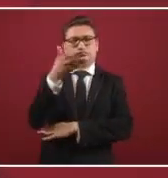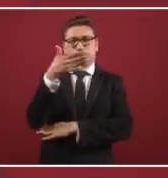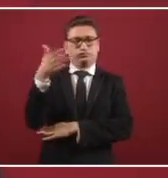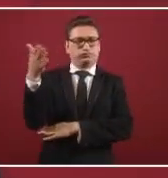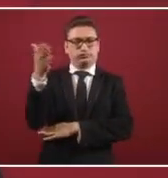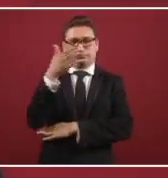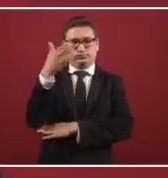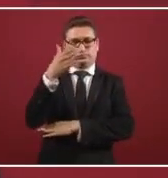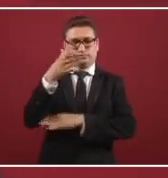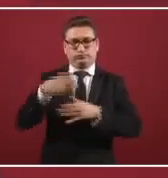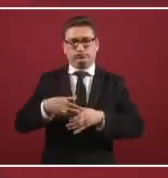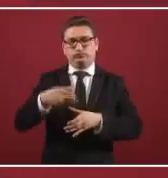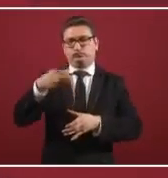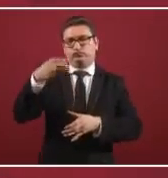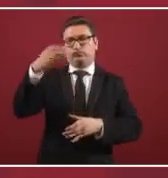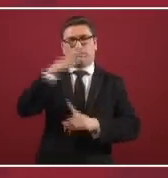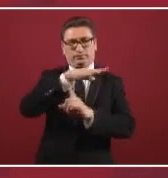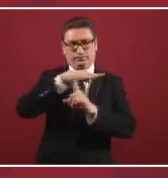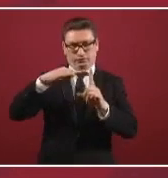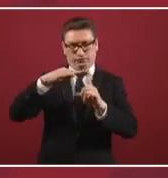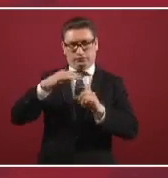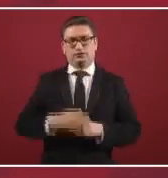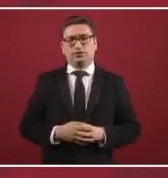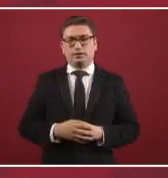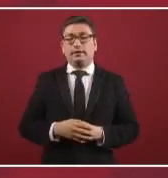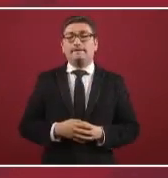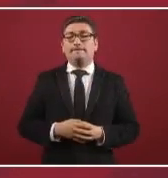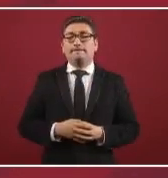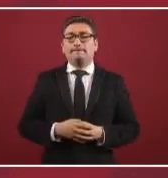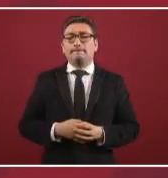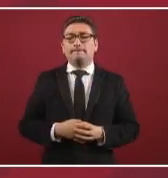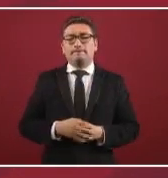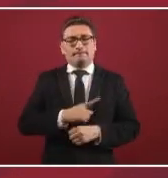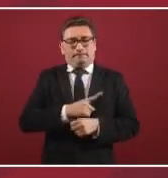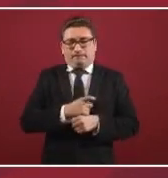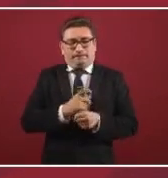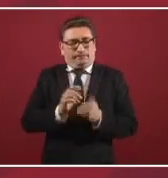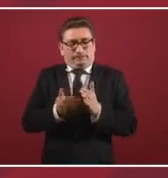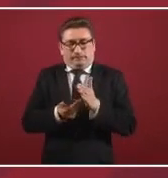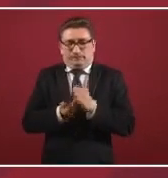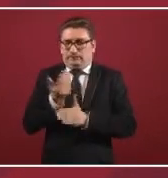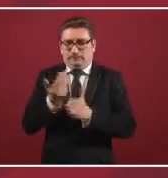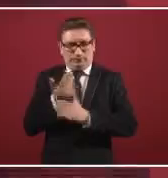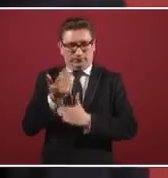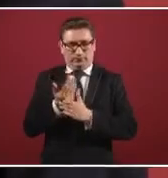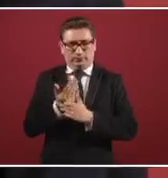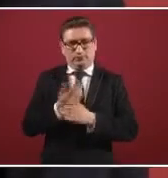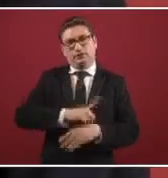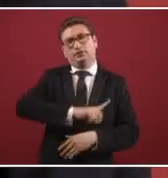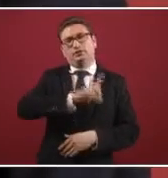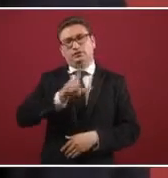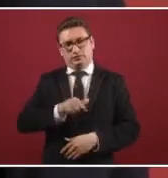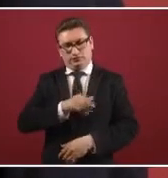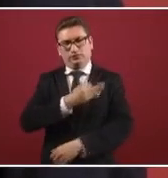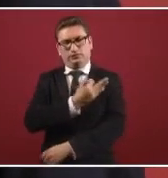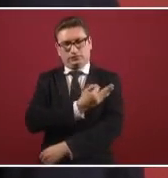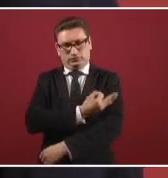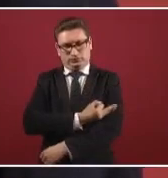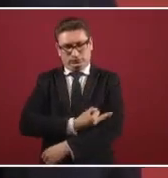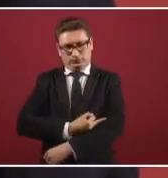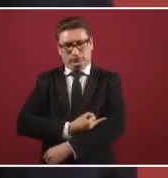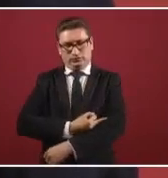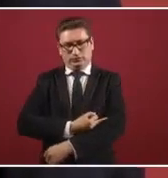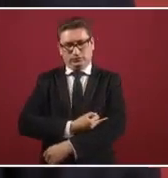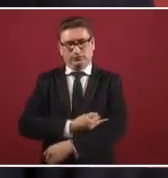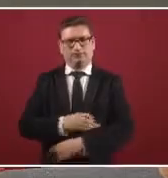asta primero, desde muy temprano, y ya en la tarde vamos